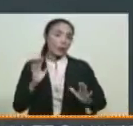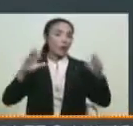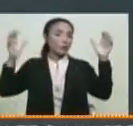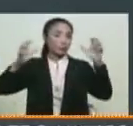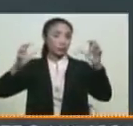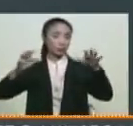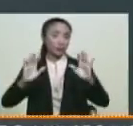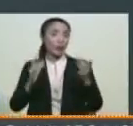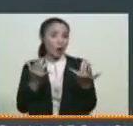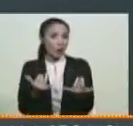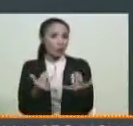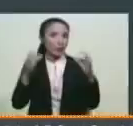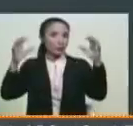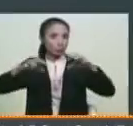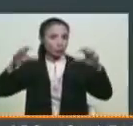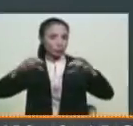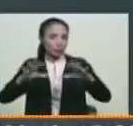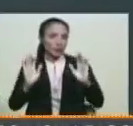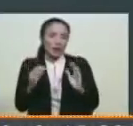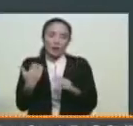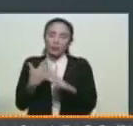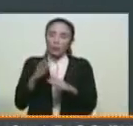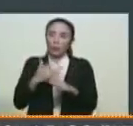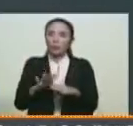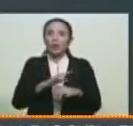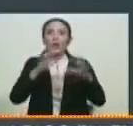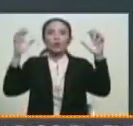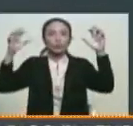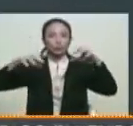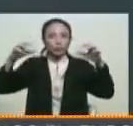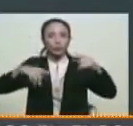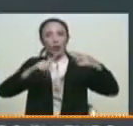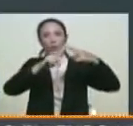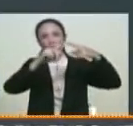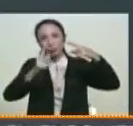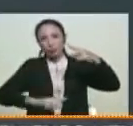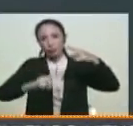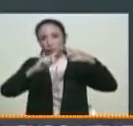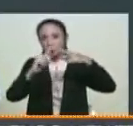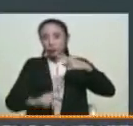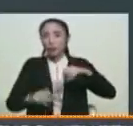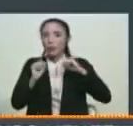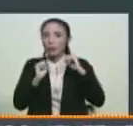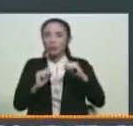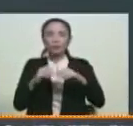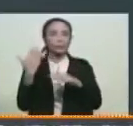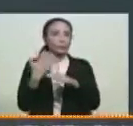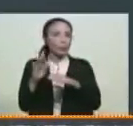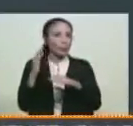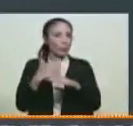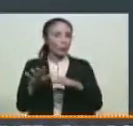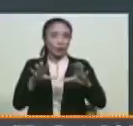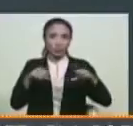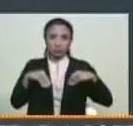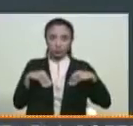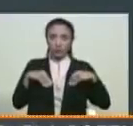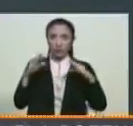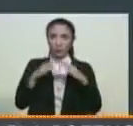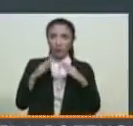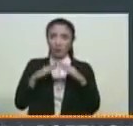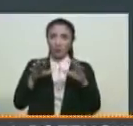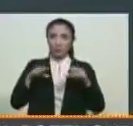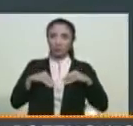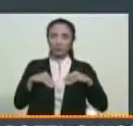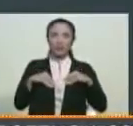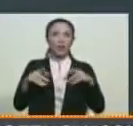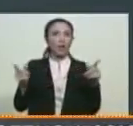estamos en tiempo de lluvia, llueva, truene o relampaguee, nadie se puede quedar en su